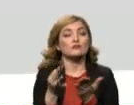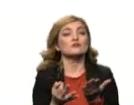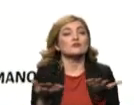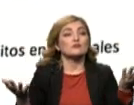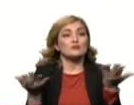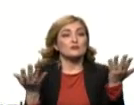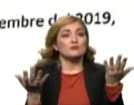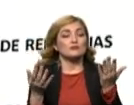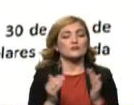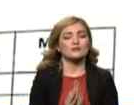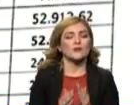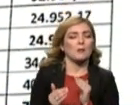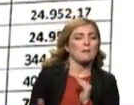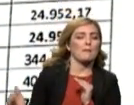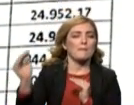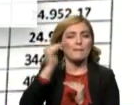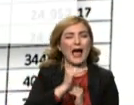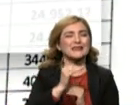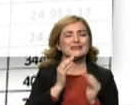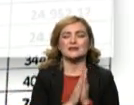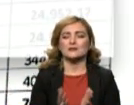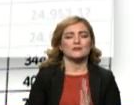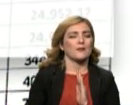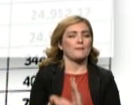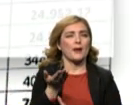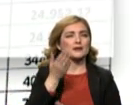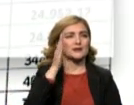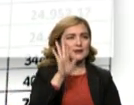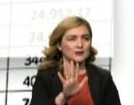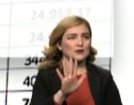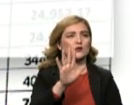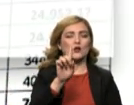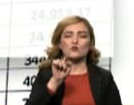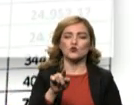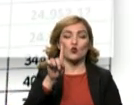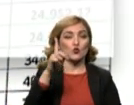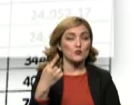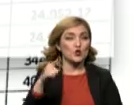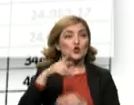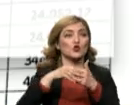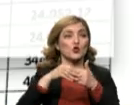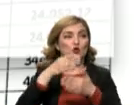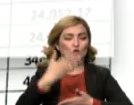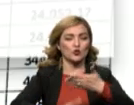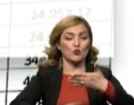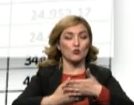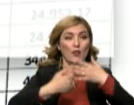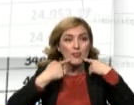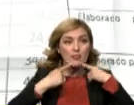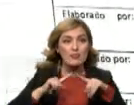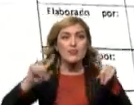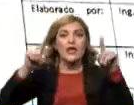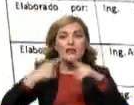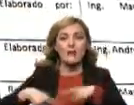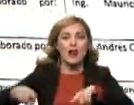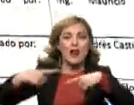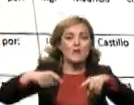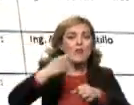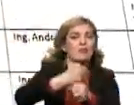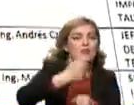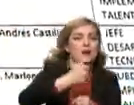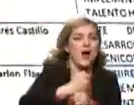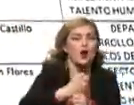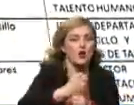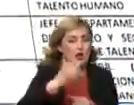presupuestario sería superior a los 51.1 millones de dólares. El documento que ha circulado de manera extraoficial entre los